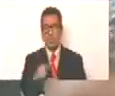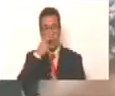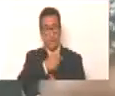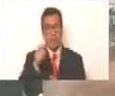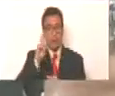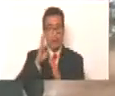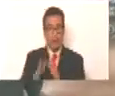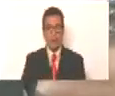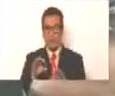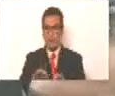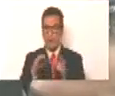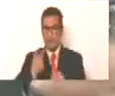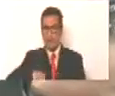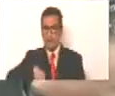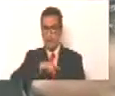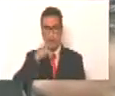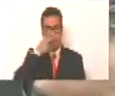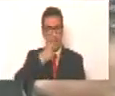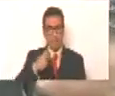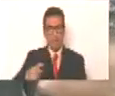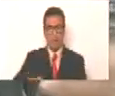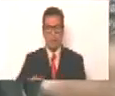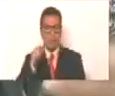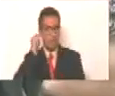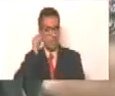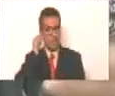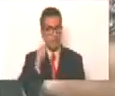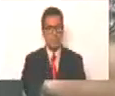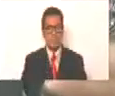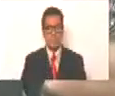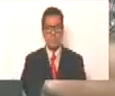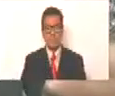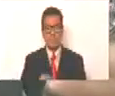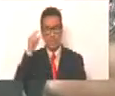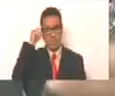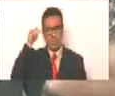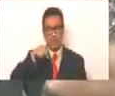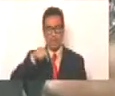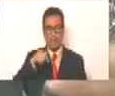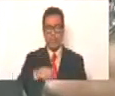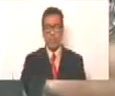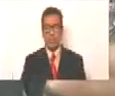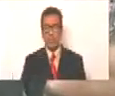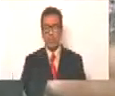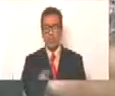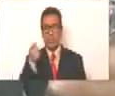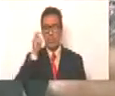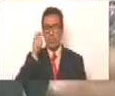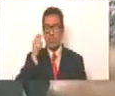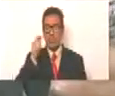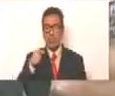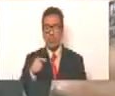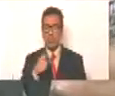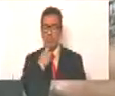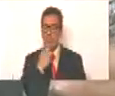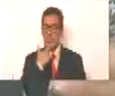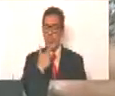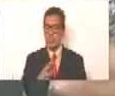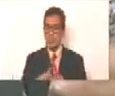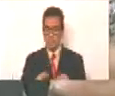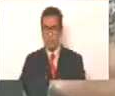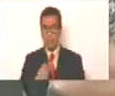a nuestro pueblo mujer. Bueno, hoy nos toca la tarea hermosa de representar a la